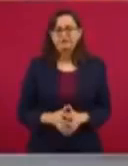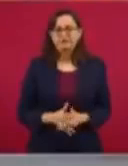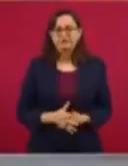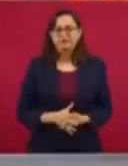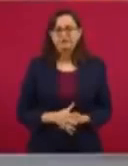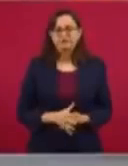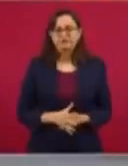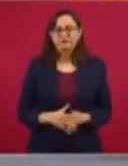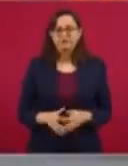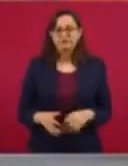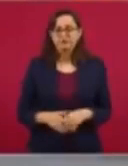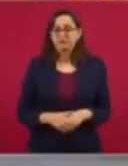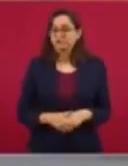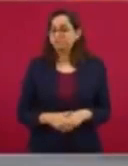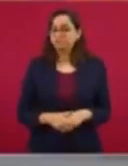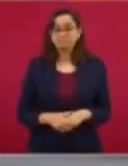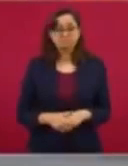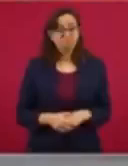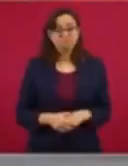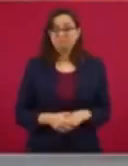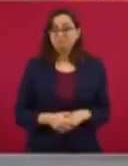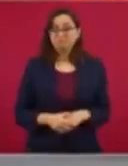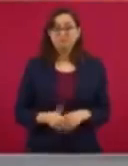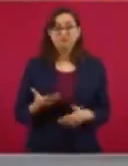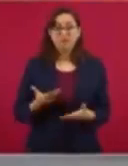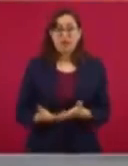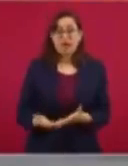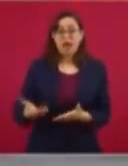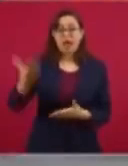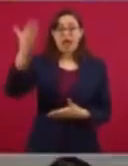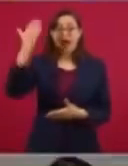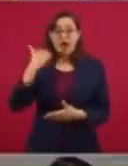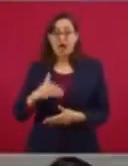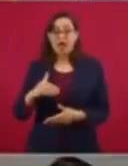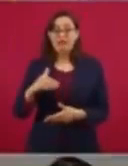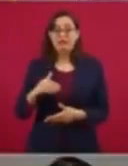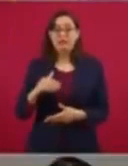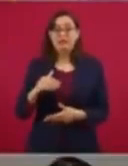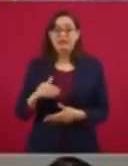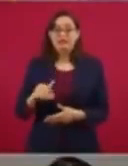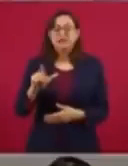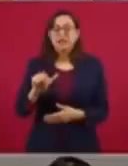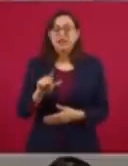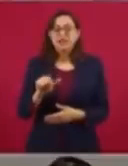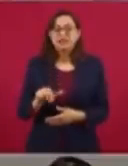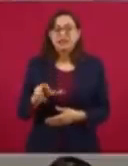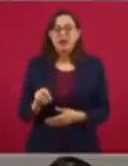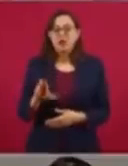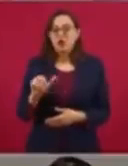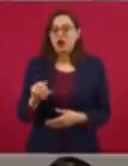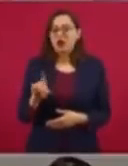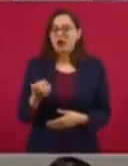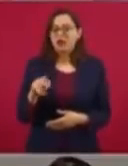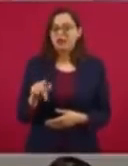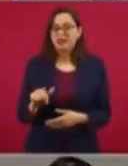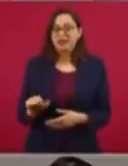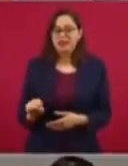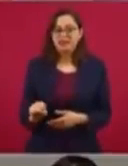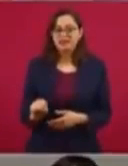Ni un paso atrás fue la consigna de don Lázaro Cárdenas del Río al nacionalizar